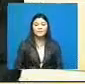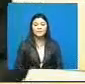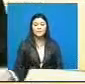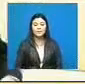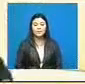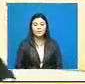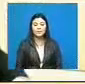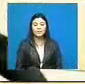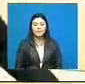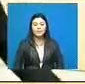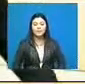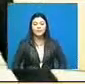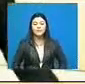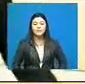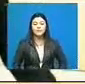esto es.